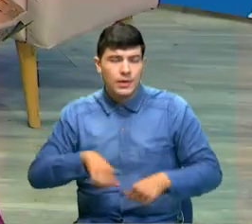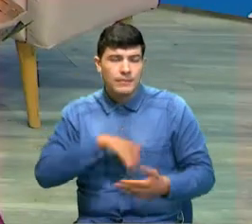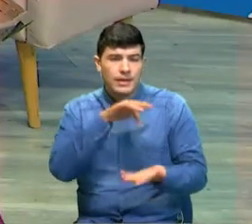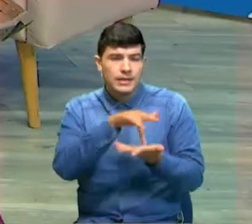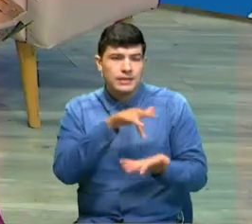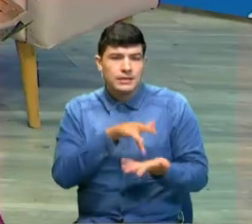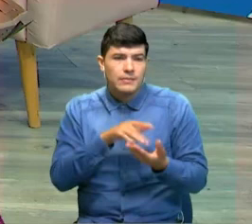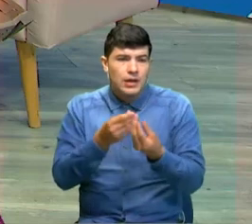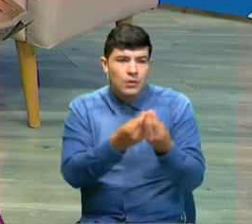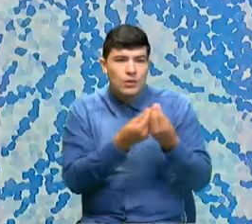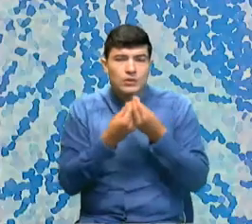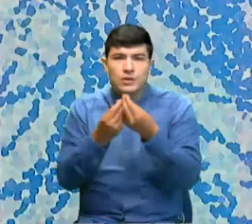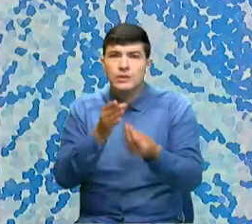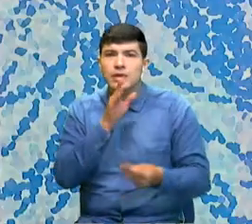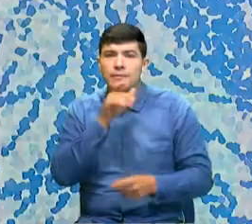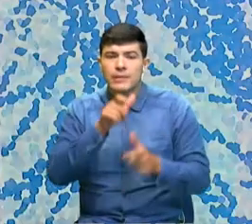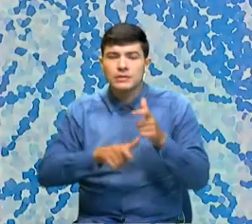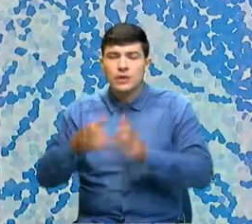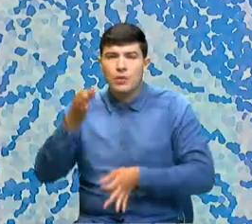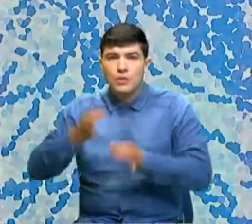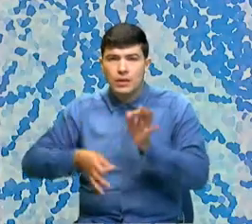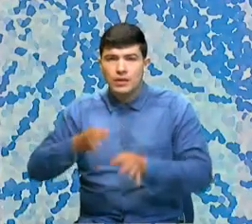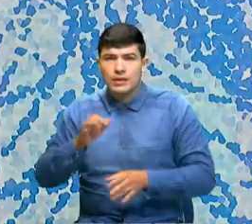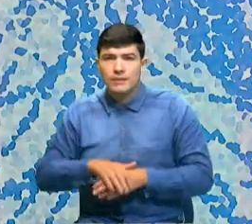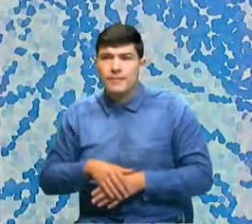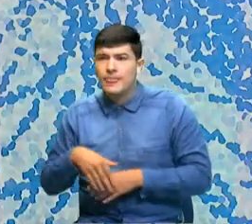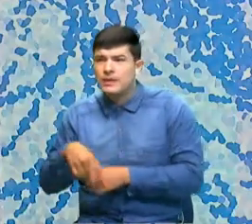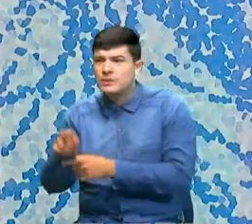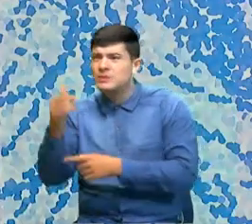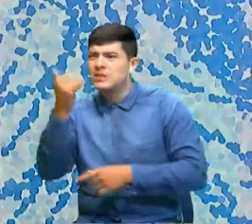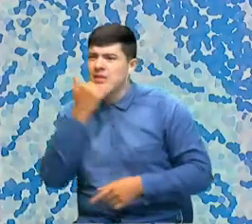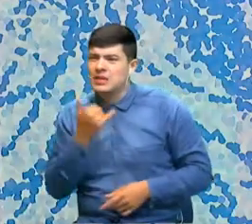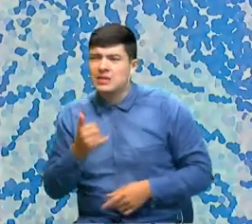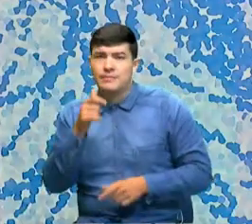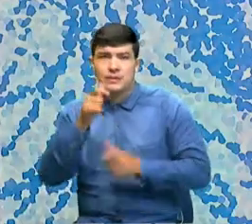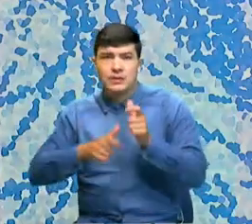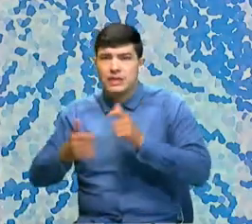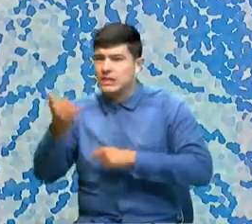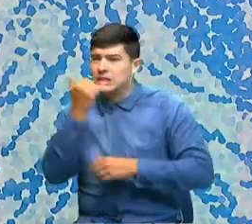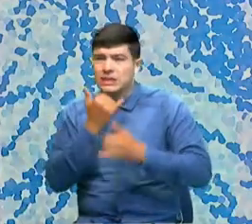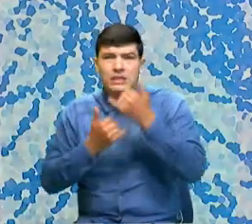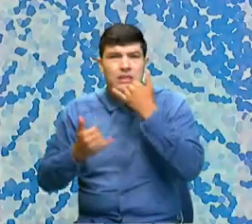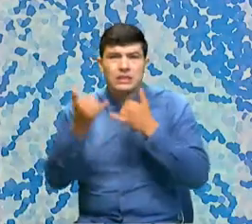Consejo son las personas jurídicas. Uh-huh. Es una equivocación de la gente